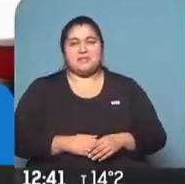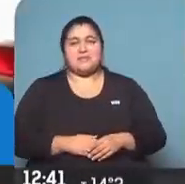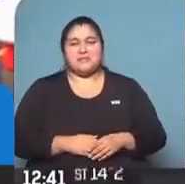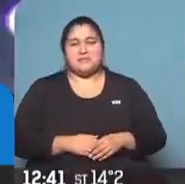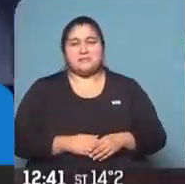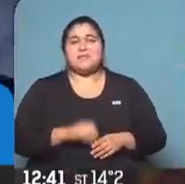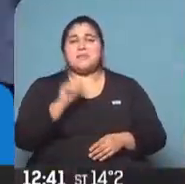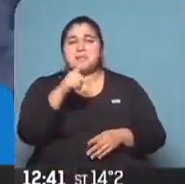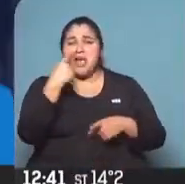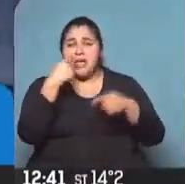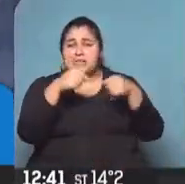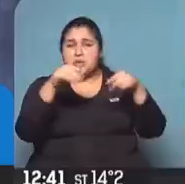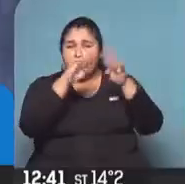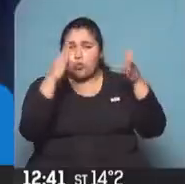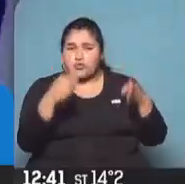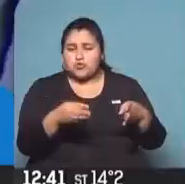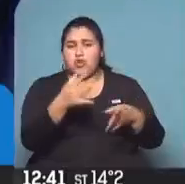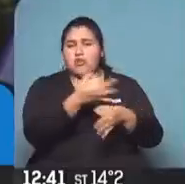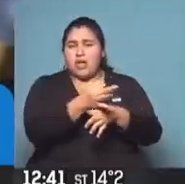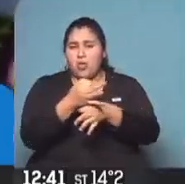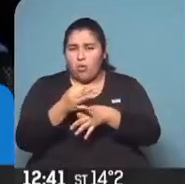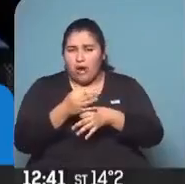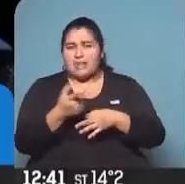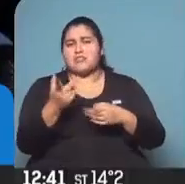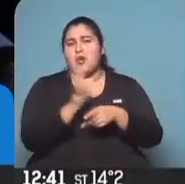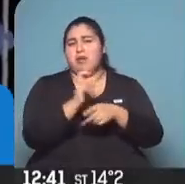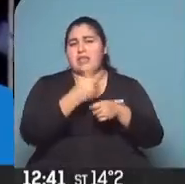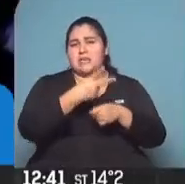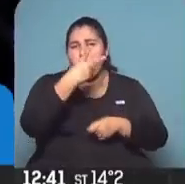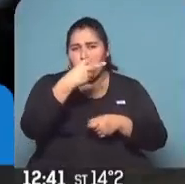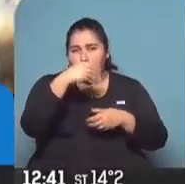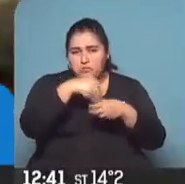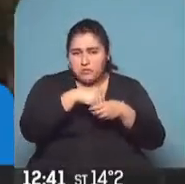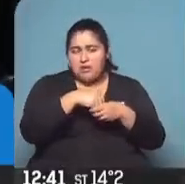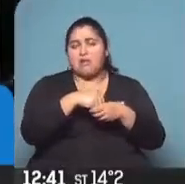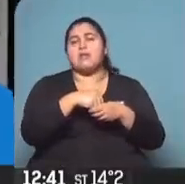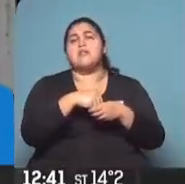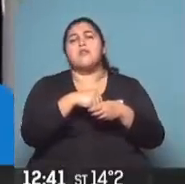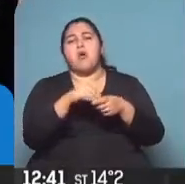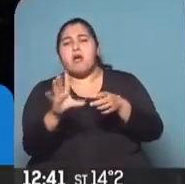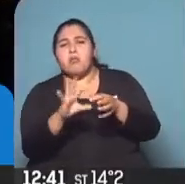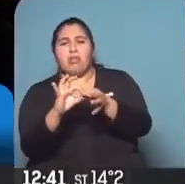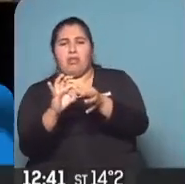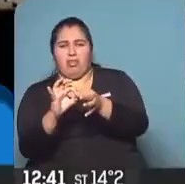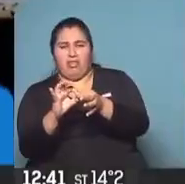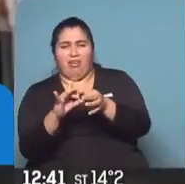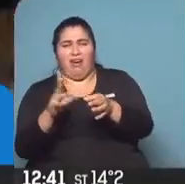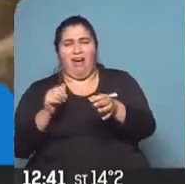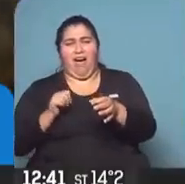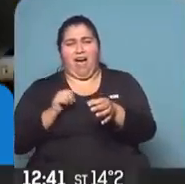es un establecimiento el nivel secundario dependiente de la fuerza aérea argentina